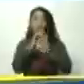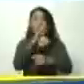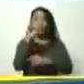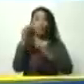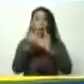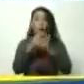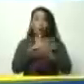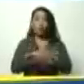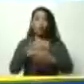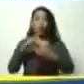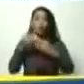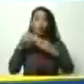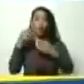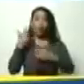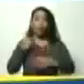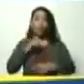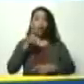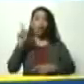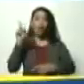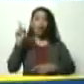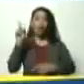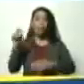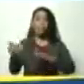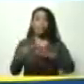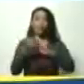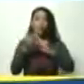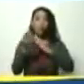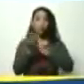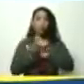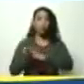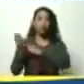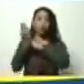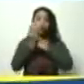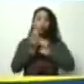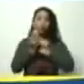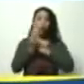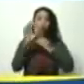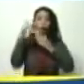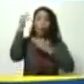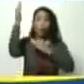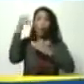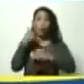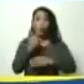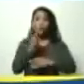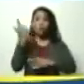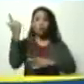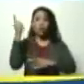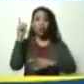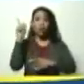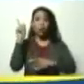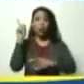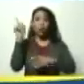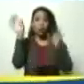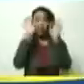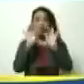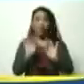de dólares que nos tienen protegidos en el exterior como dicen ellos de manera